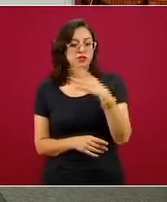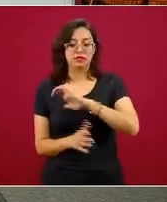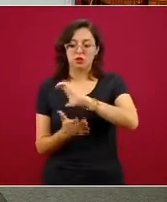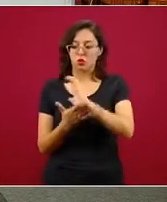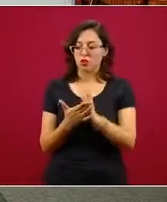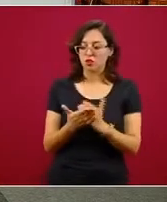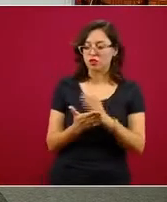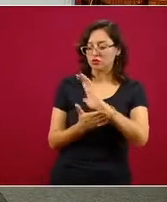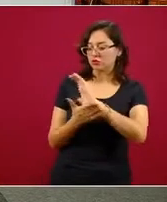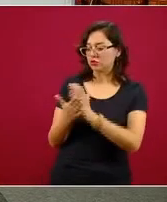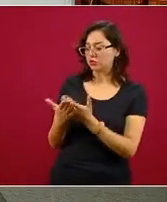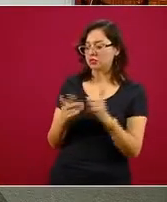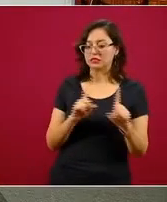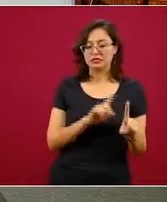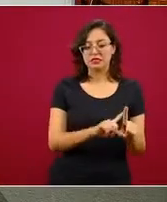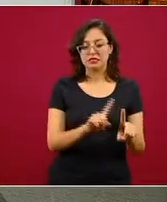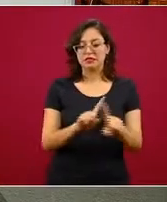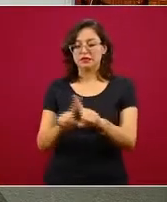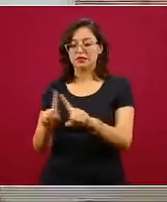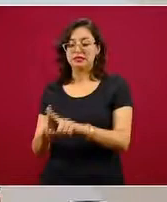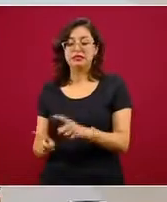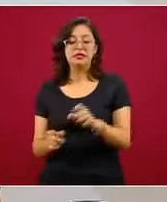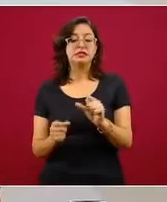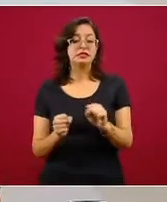que establecen los sistemas locales de salud